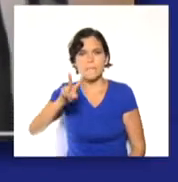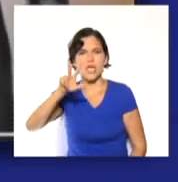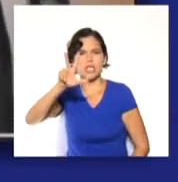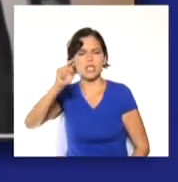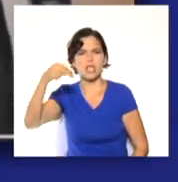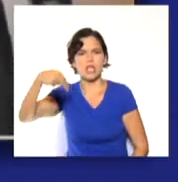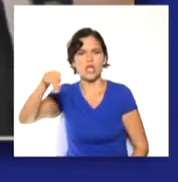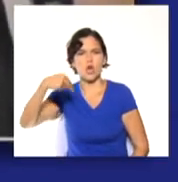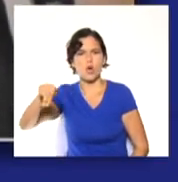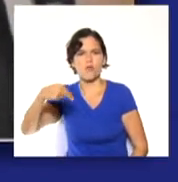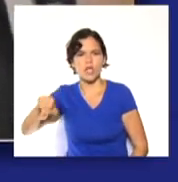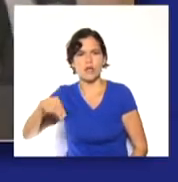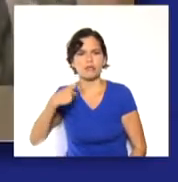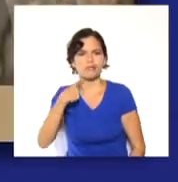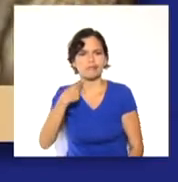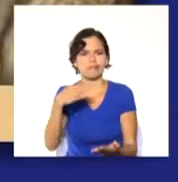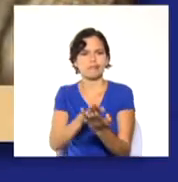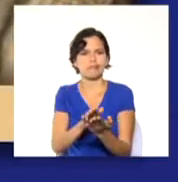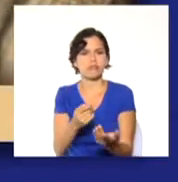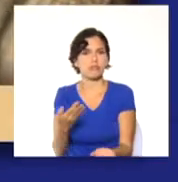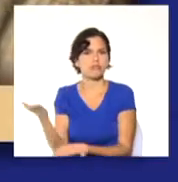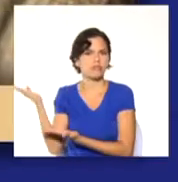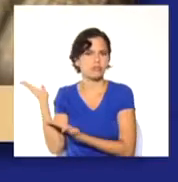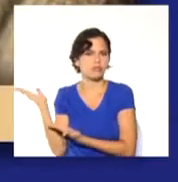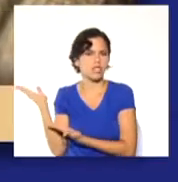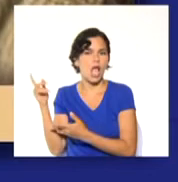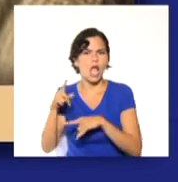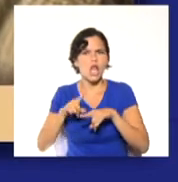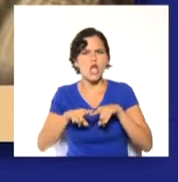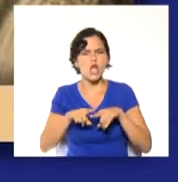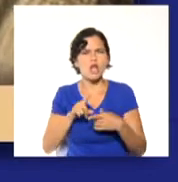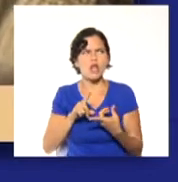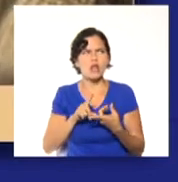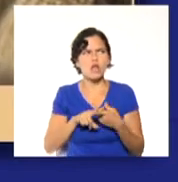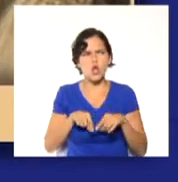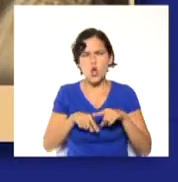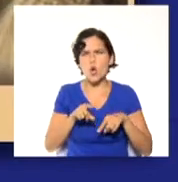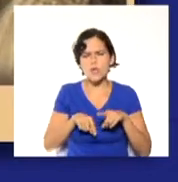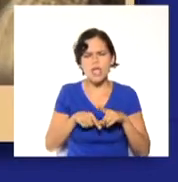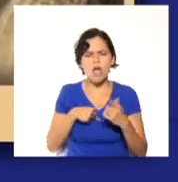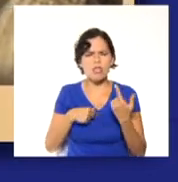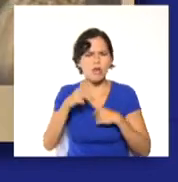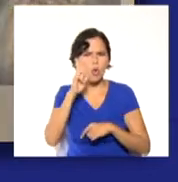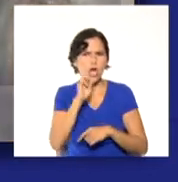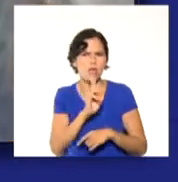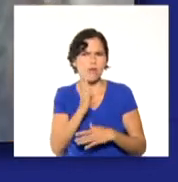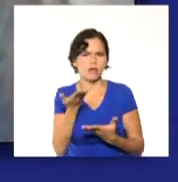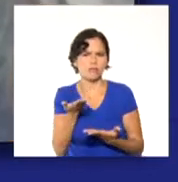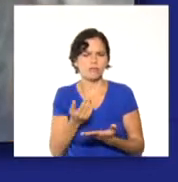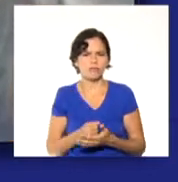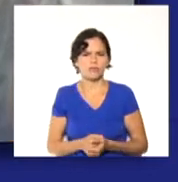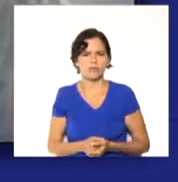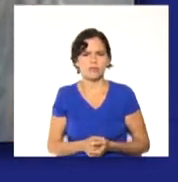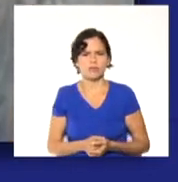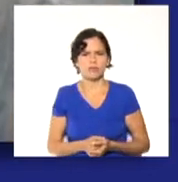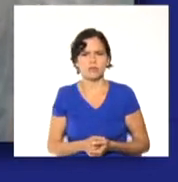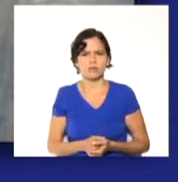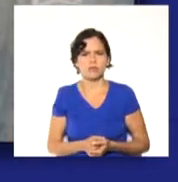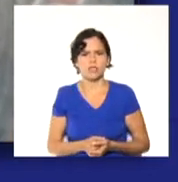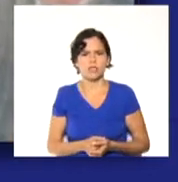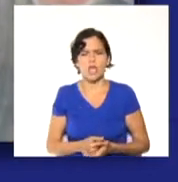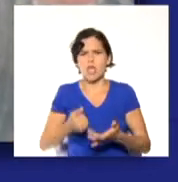23 de noviembre, fallece Manuela Sáenz, compañera sentimental del libertador Simón Bolívar,